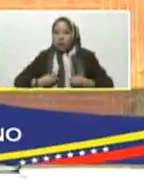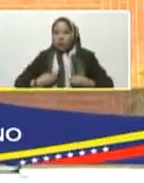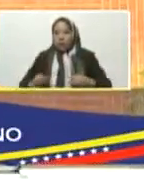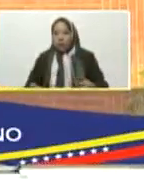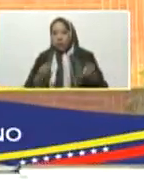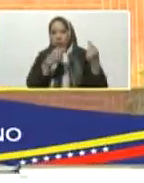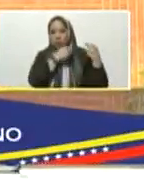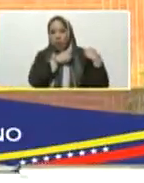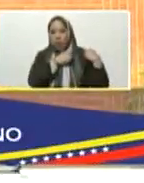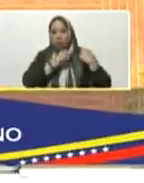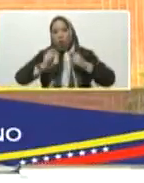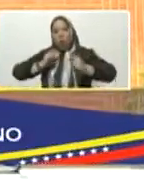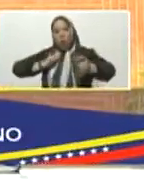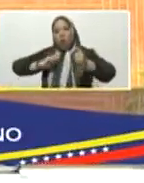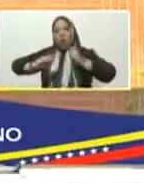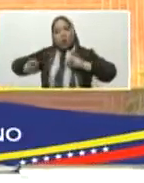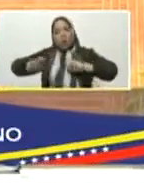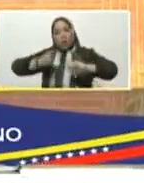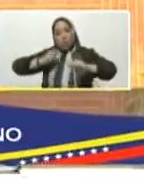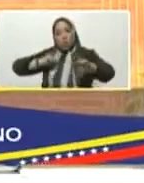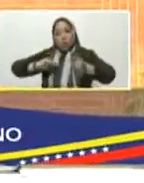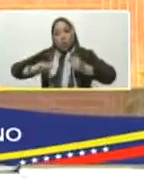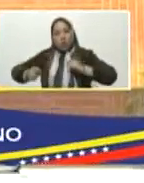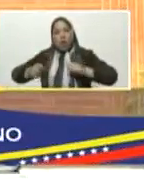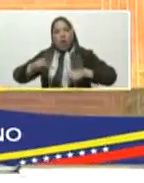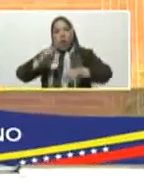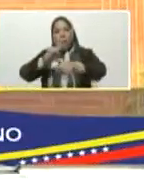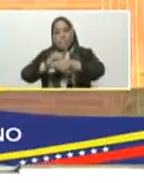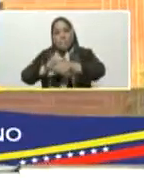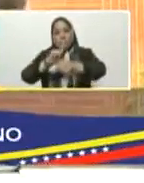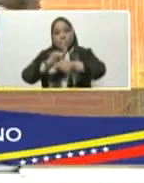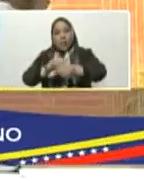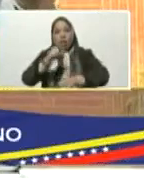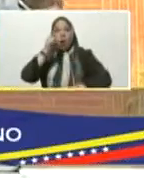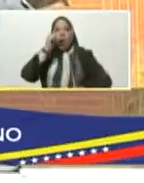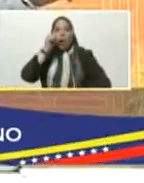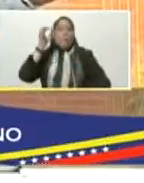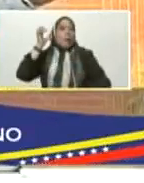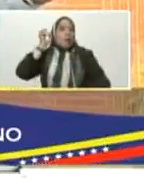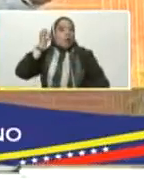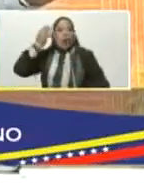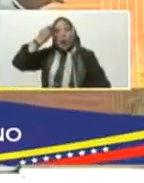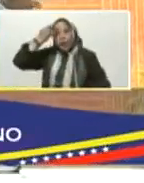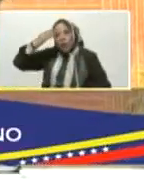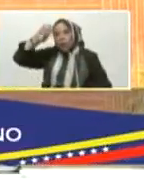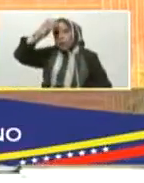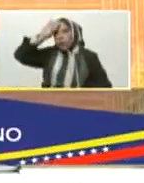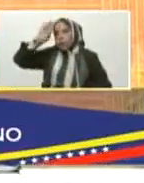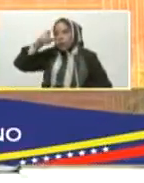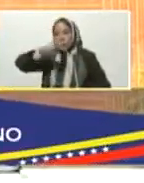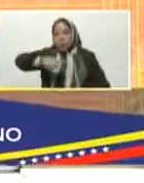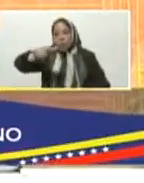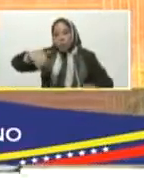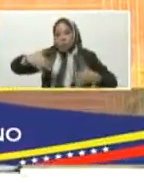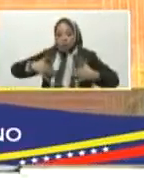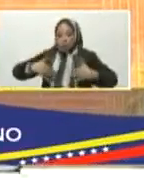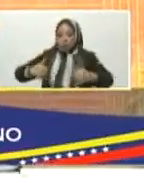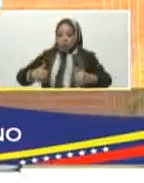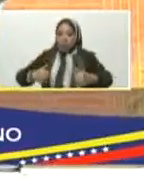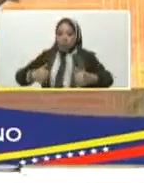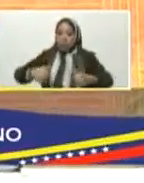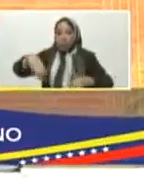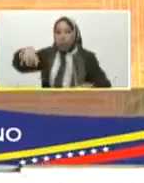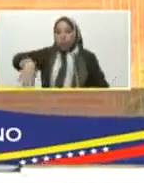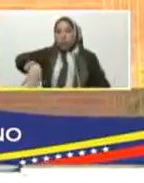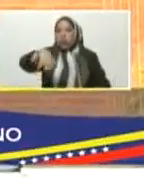jefe, coordinador, para que médicos y médicas de Cuba y personal de salud se despliegue todos